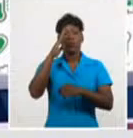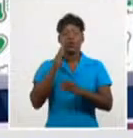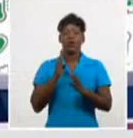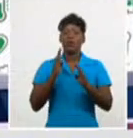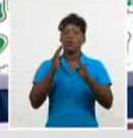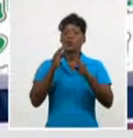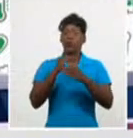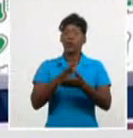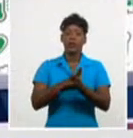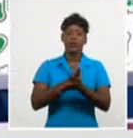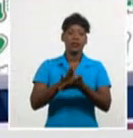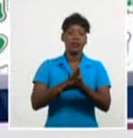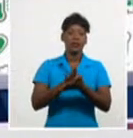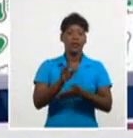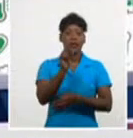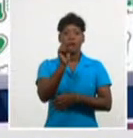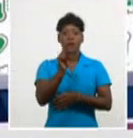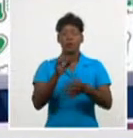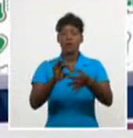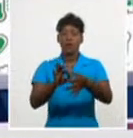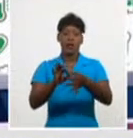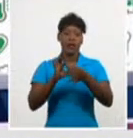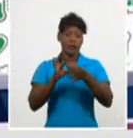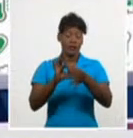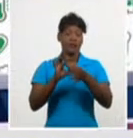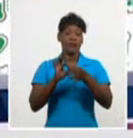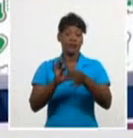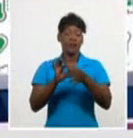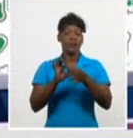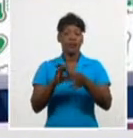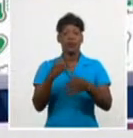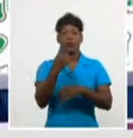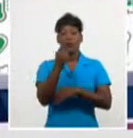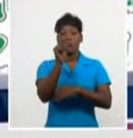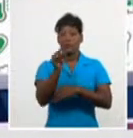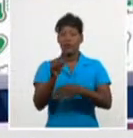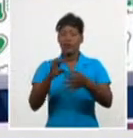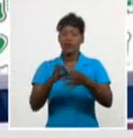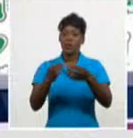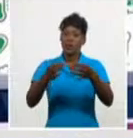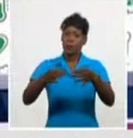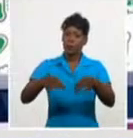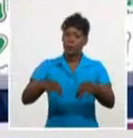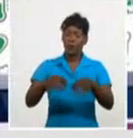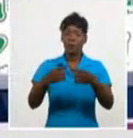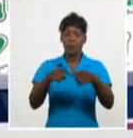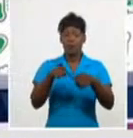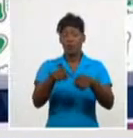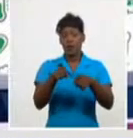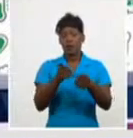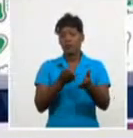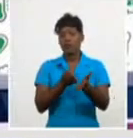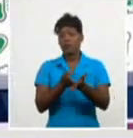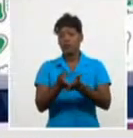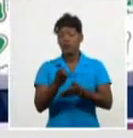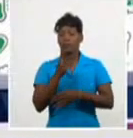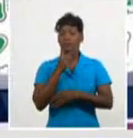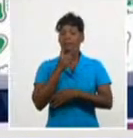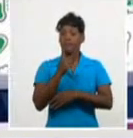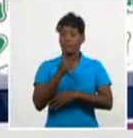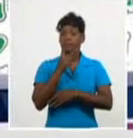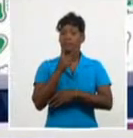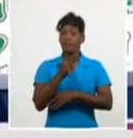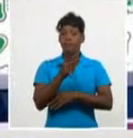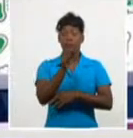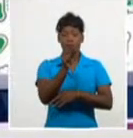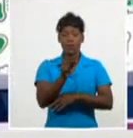paciente en estado crítico, sí un paciente en estado grave, lo que significa que el protocolo de atención a los pacientes